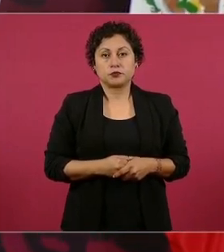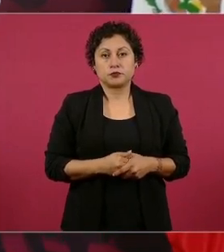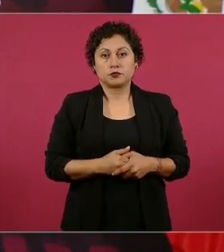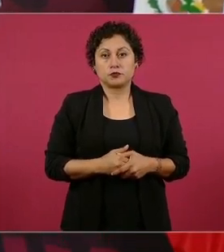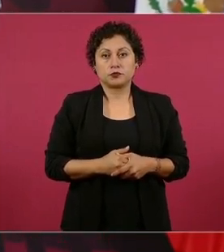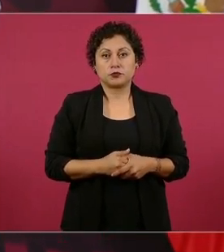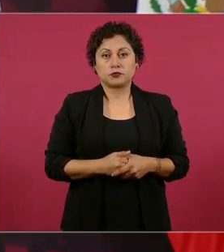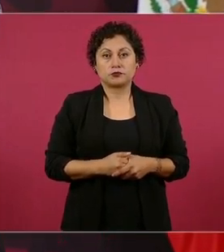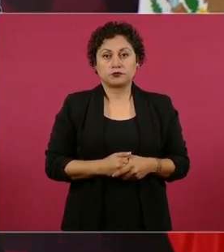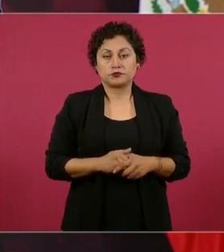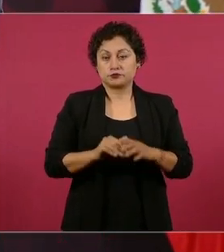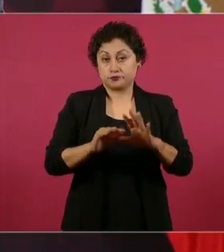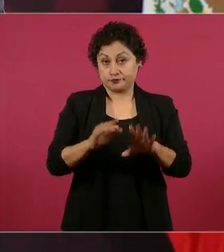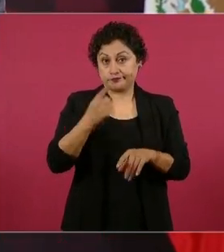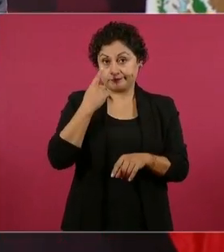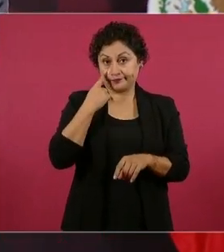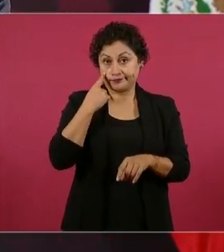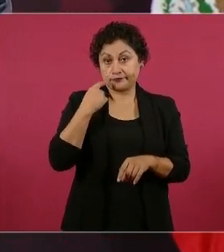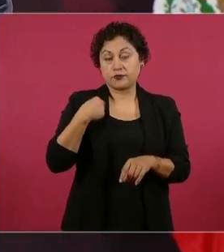fui electo,